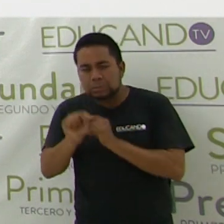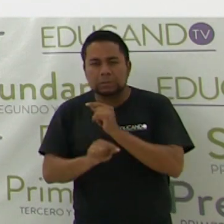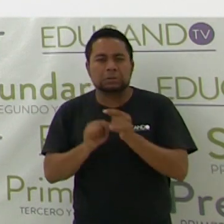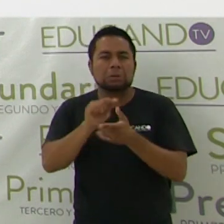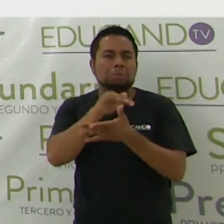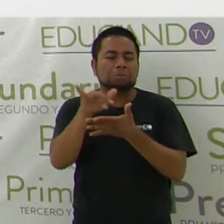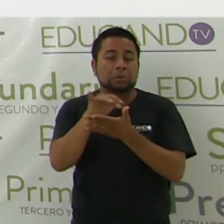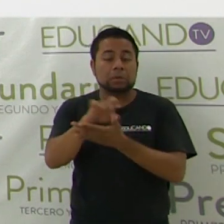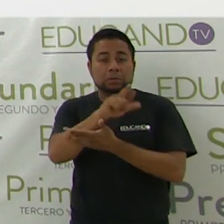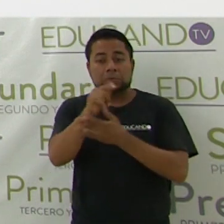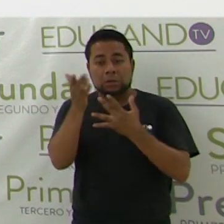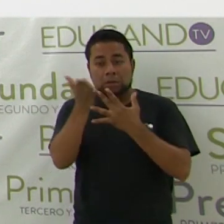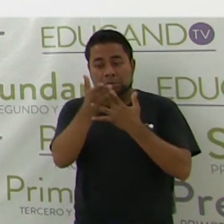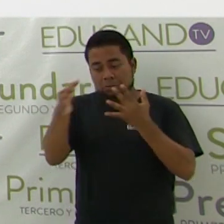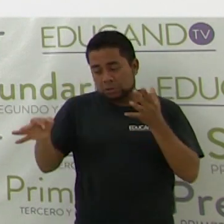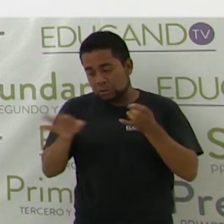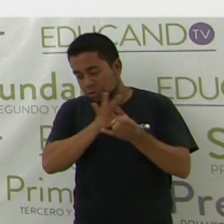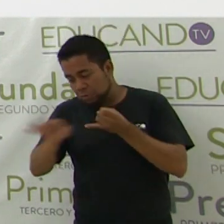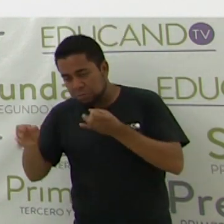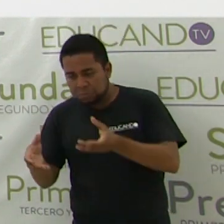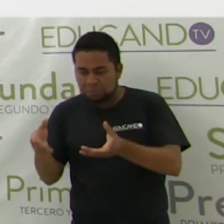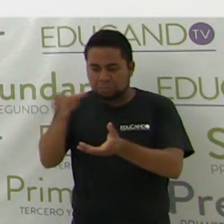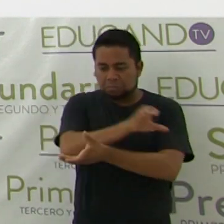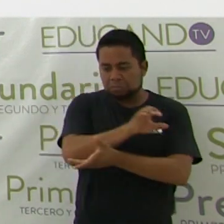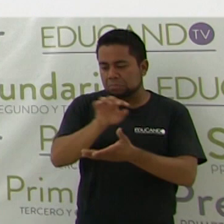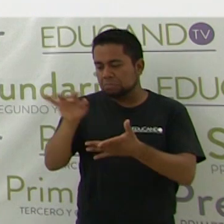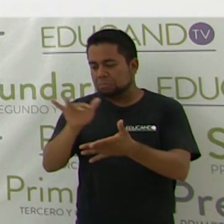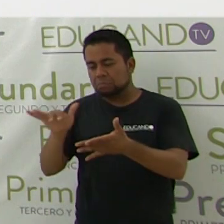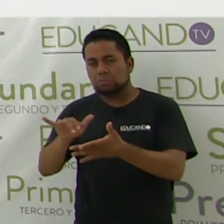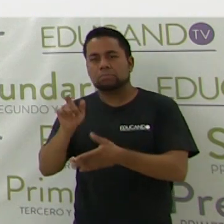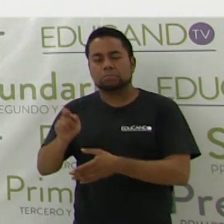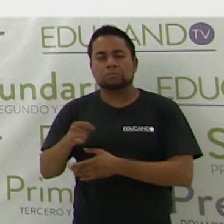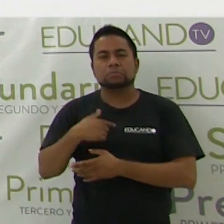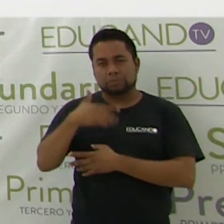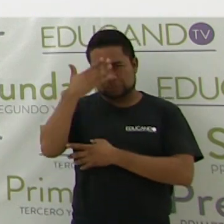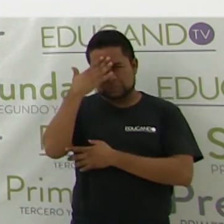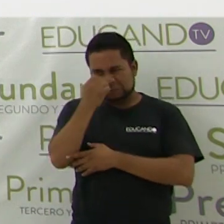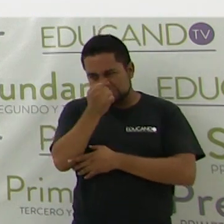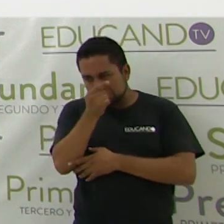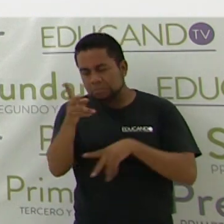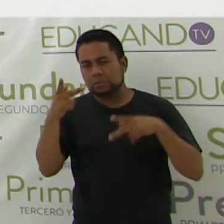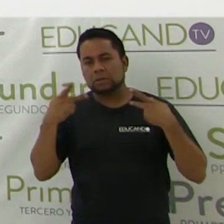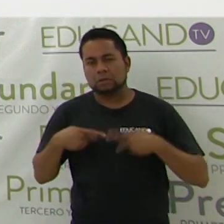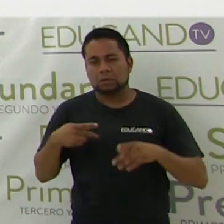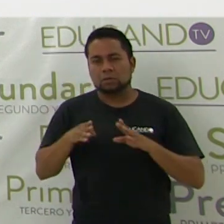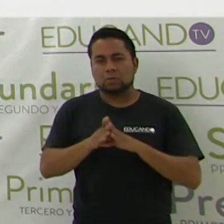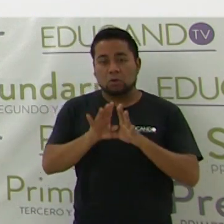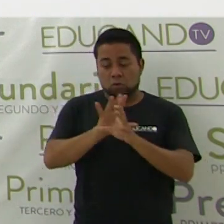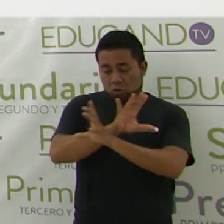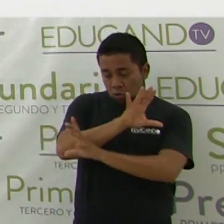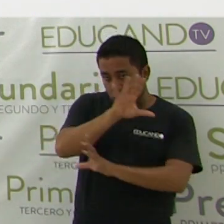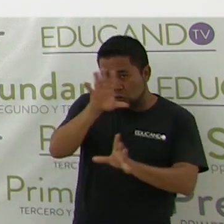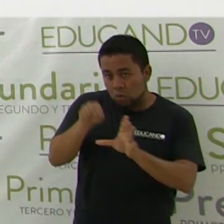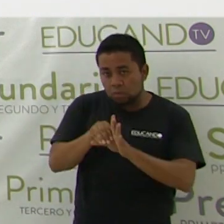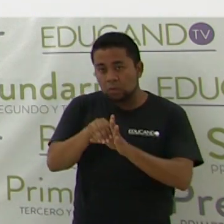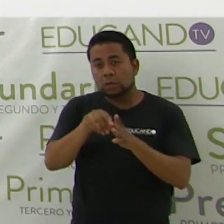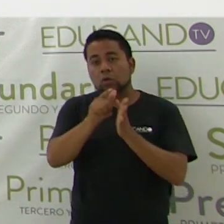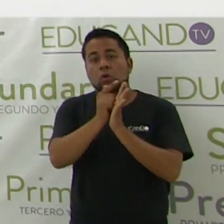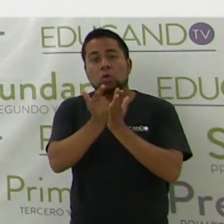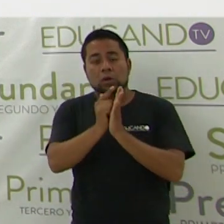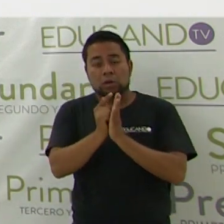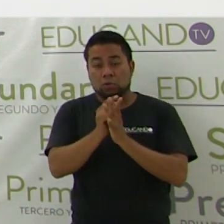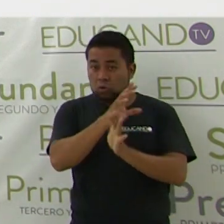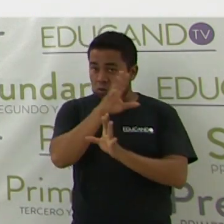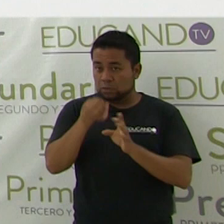luego nos pasamos al final. Conozco pocas personas que hayan leído completo Don Quijote de la